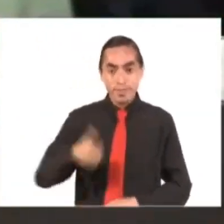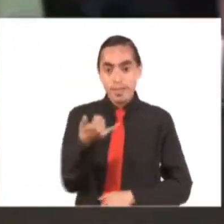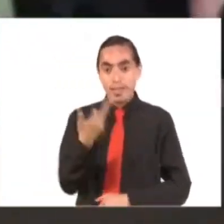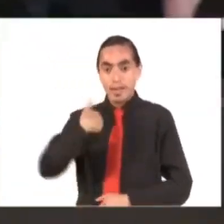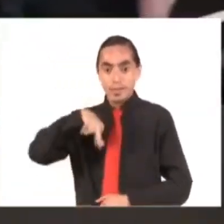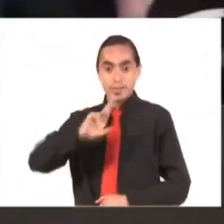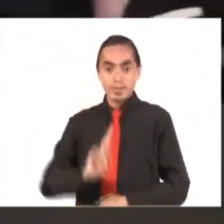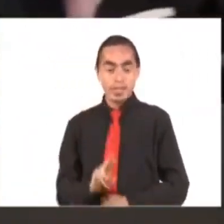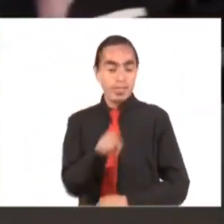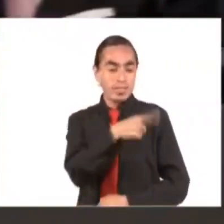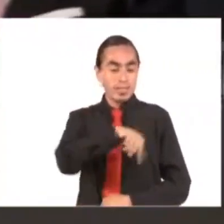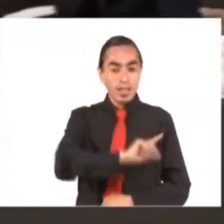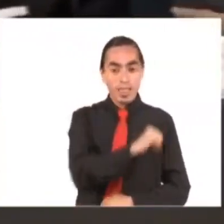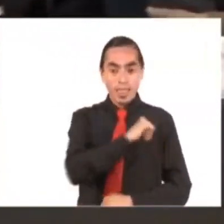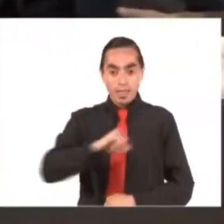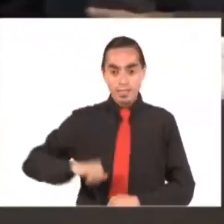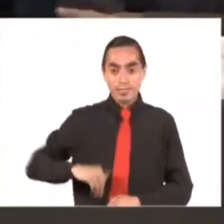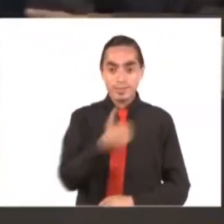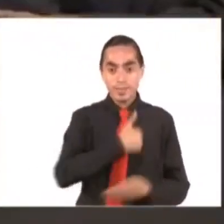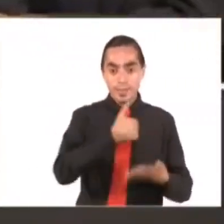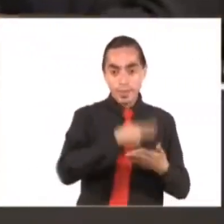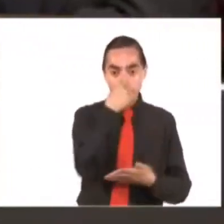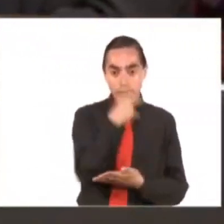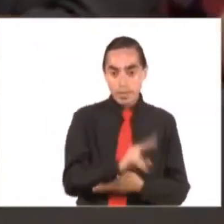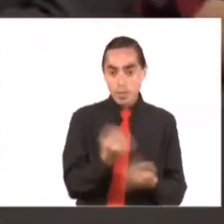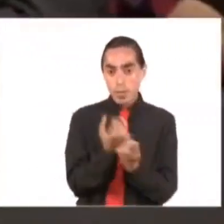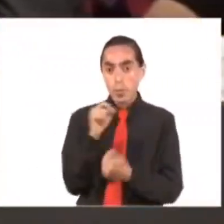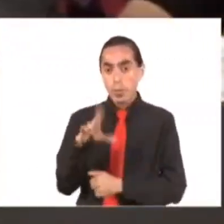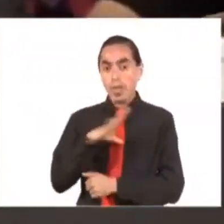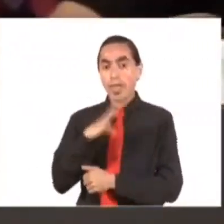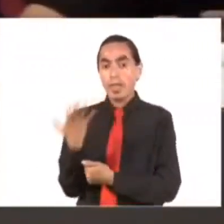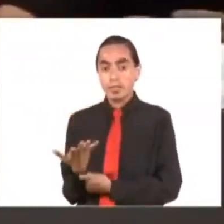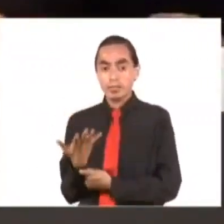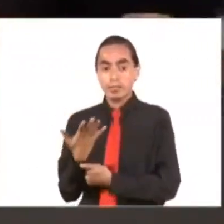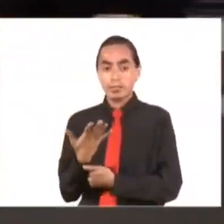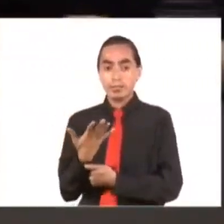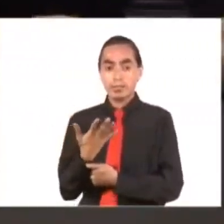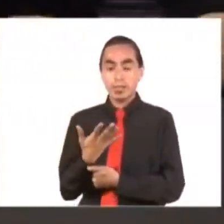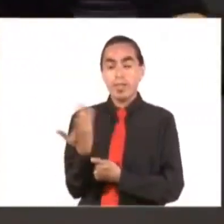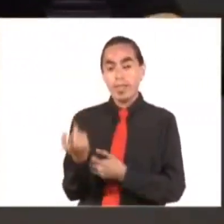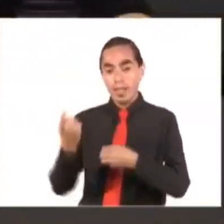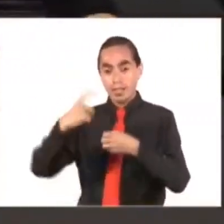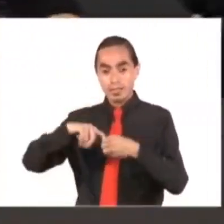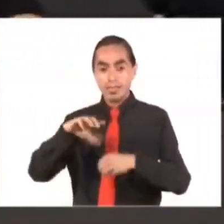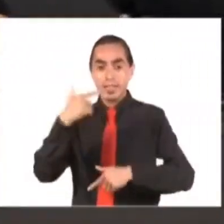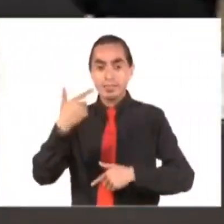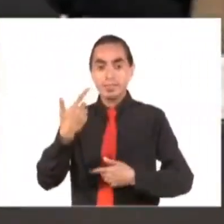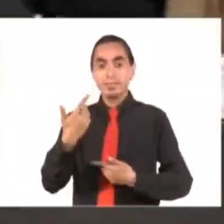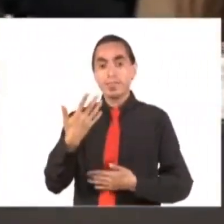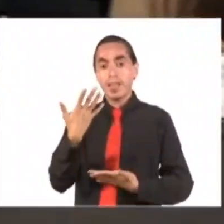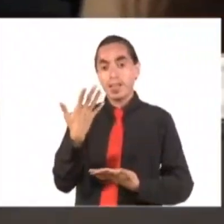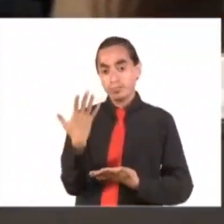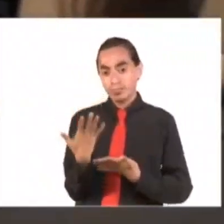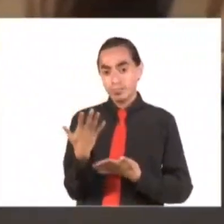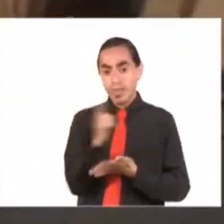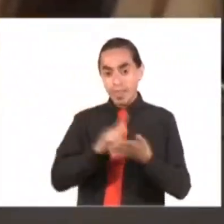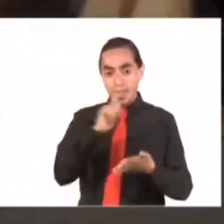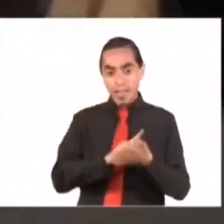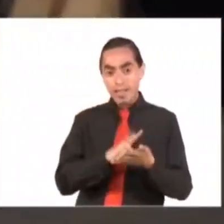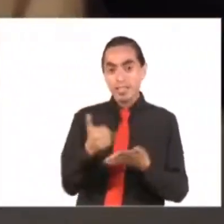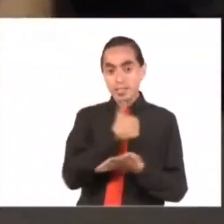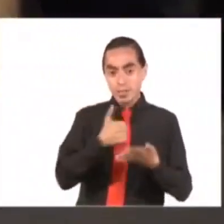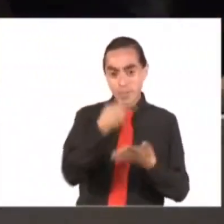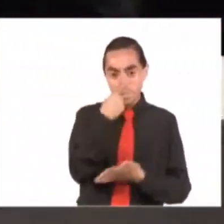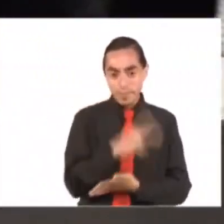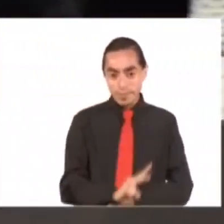las alcaldías de la Ciudad de México, así como integrantes del Gabinete Legal del Gobierno de la Ciudad de México. Saludamos la presencia